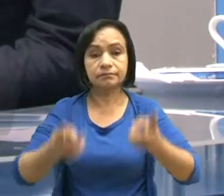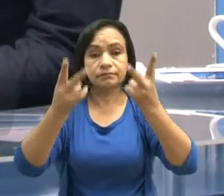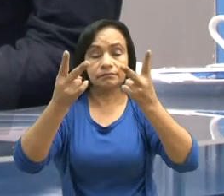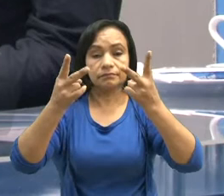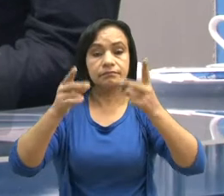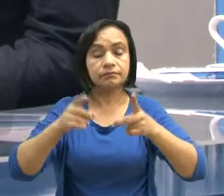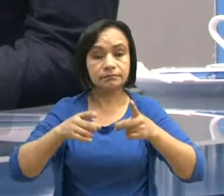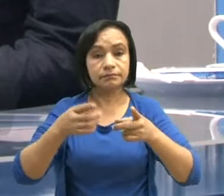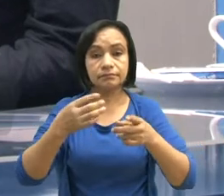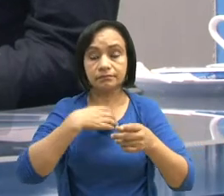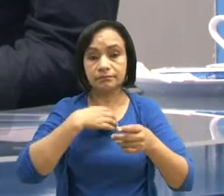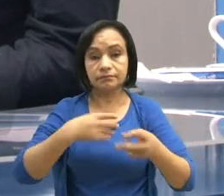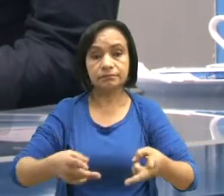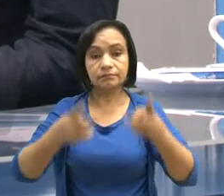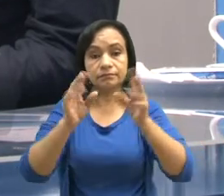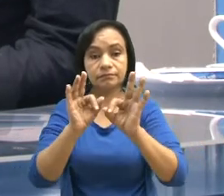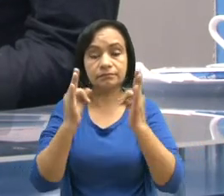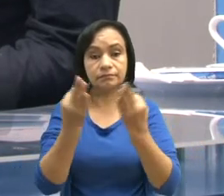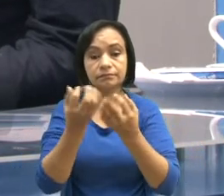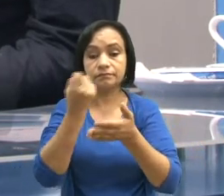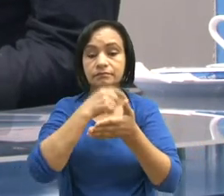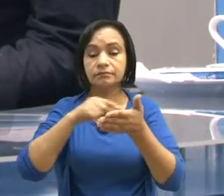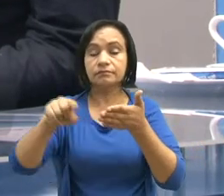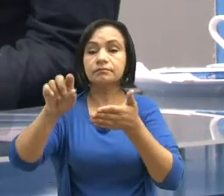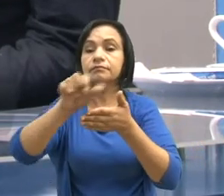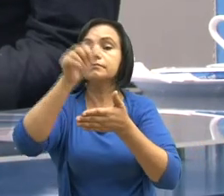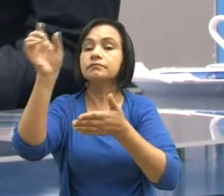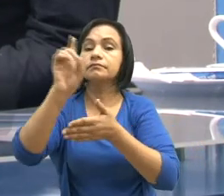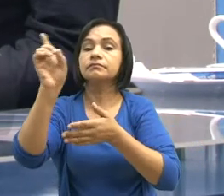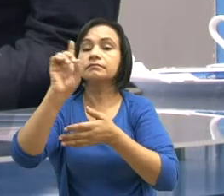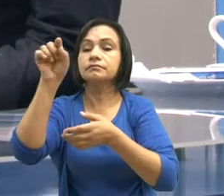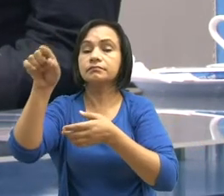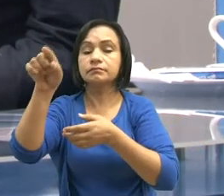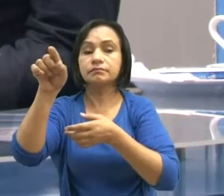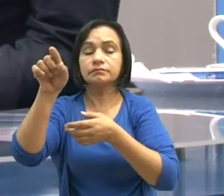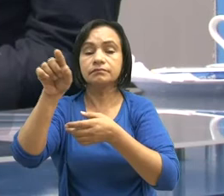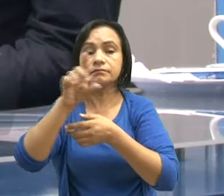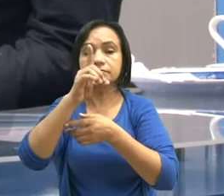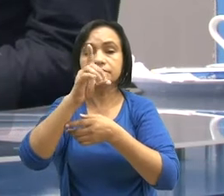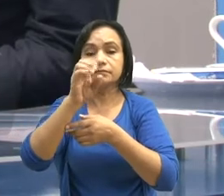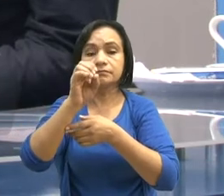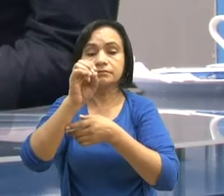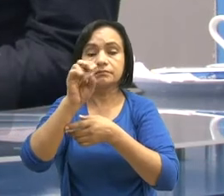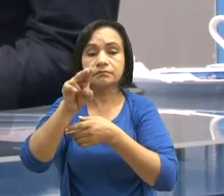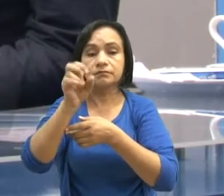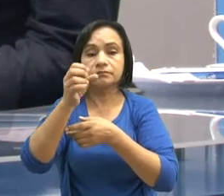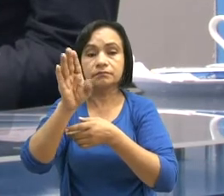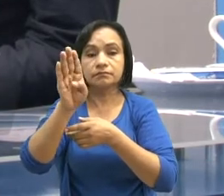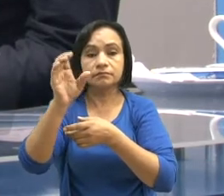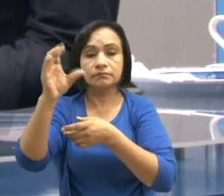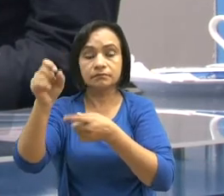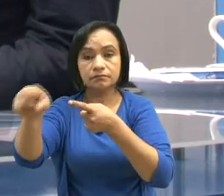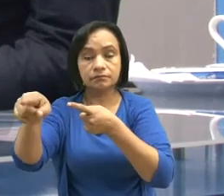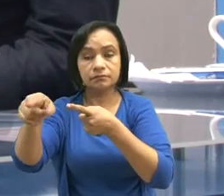familia. Claro. Pero igual la próxima semana tenemos planificado iniciar un pozo en el sector de Villa Don Bosco, otro sector de Managua que tienen agua